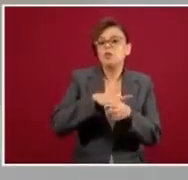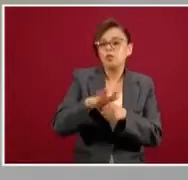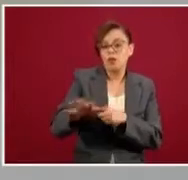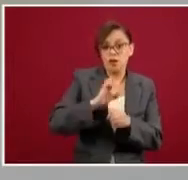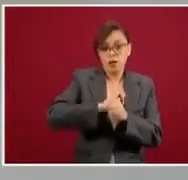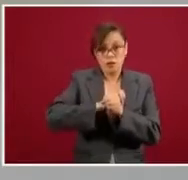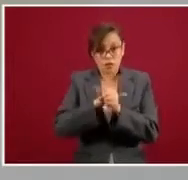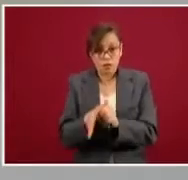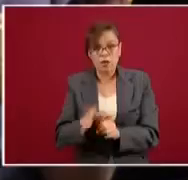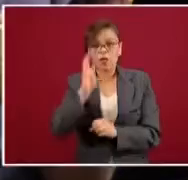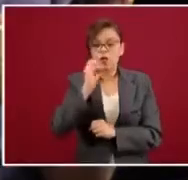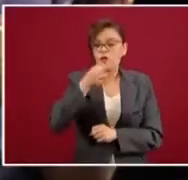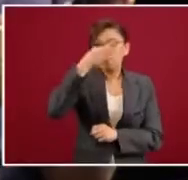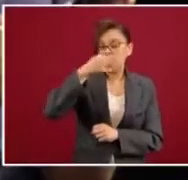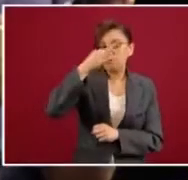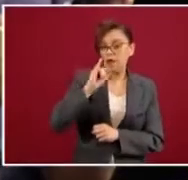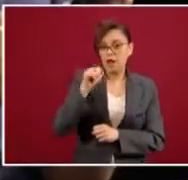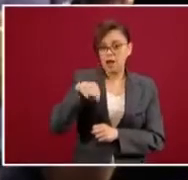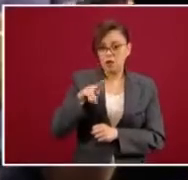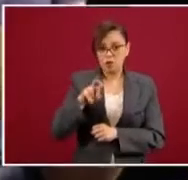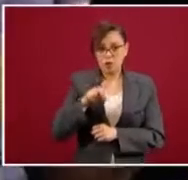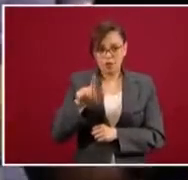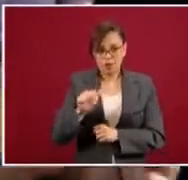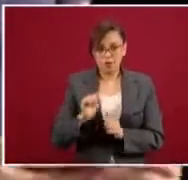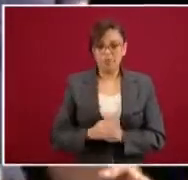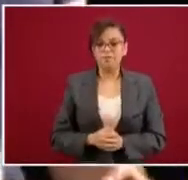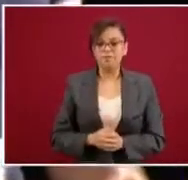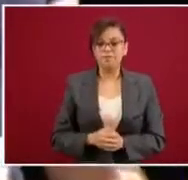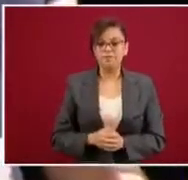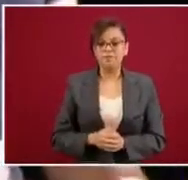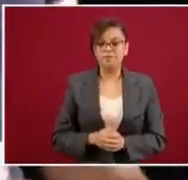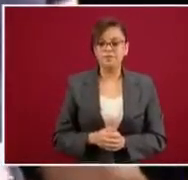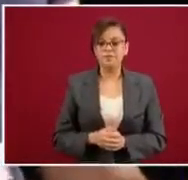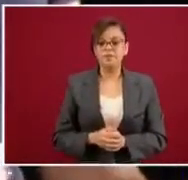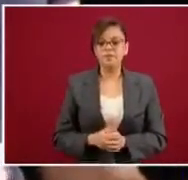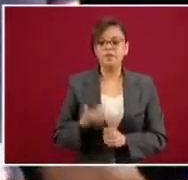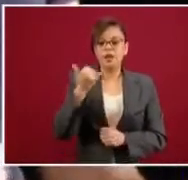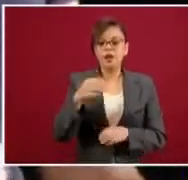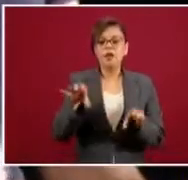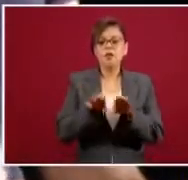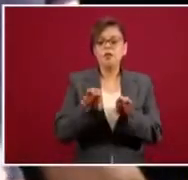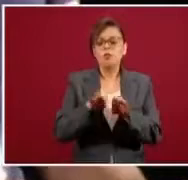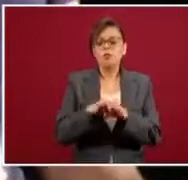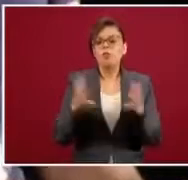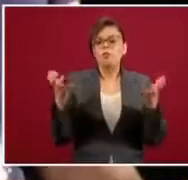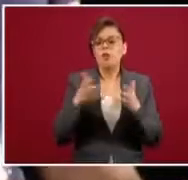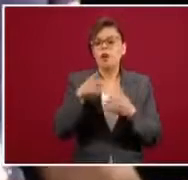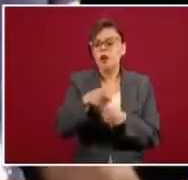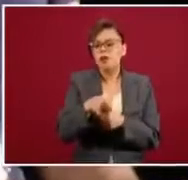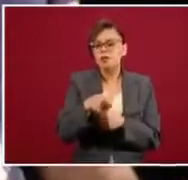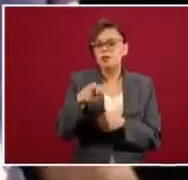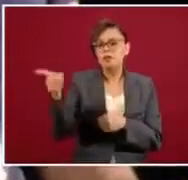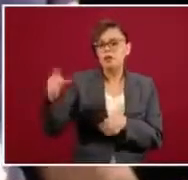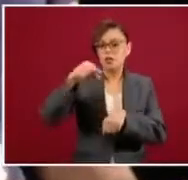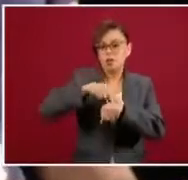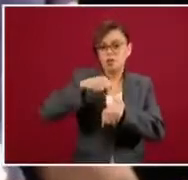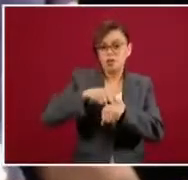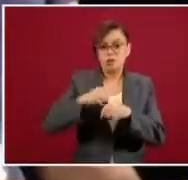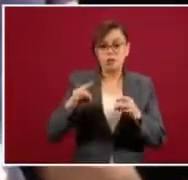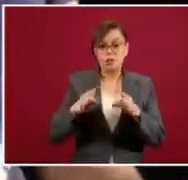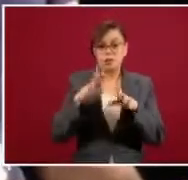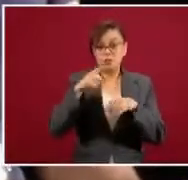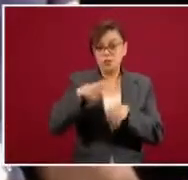causa identificada. Oiga, ¿y cuál es la ruta o el protocolo que sigue un médico cuando alguien comienza a complicarse